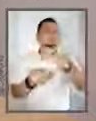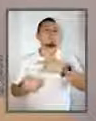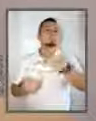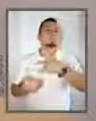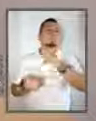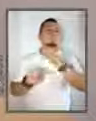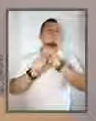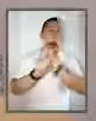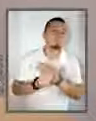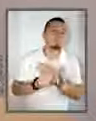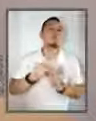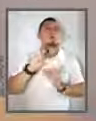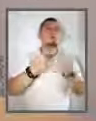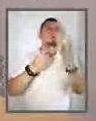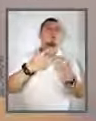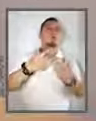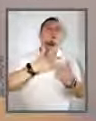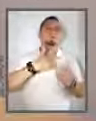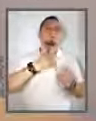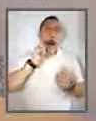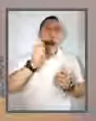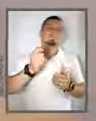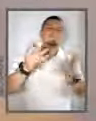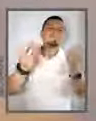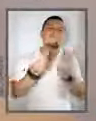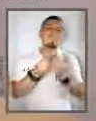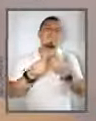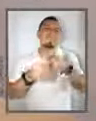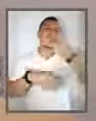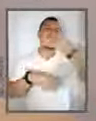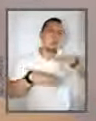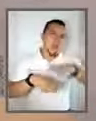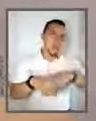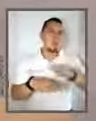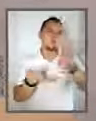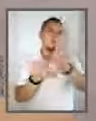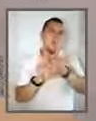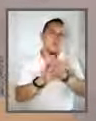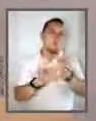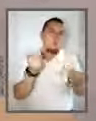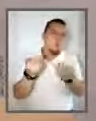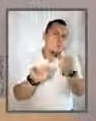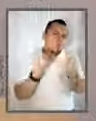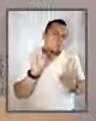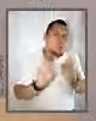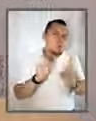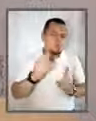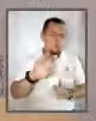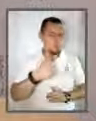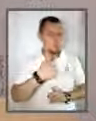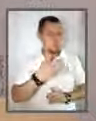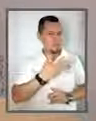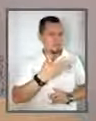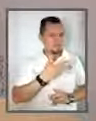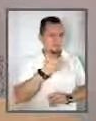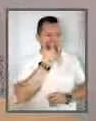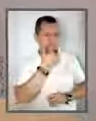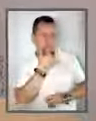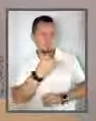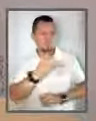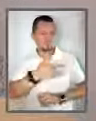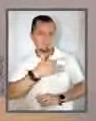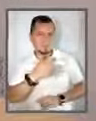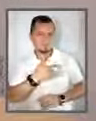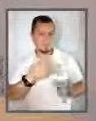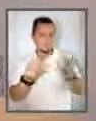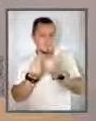COVID. Algunas son pacientes que hablan para informarse, algunos tienen un nivel de sospecha alto, un nivel de sospecha bajo, todos